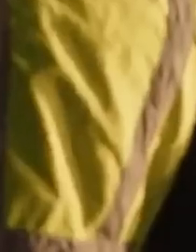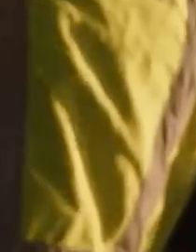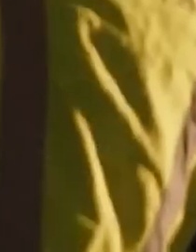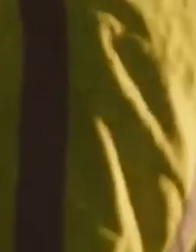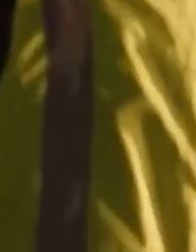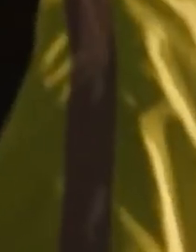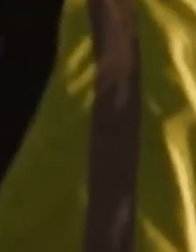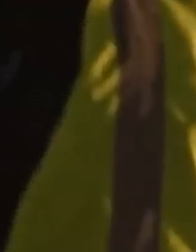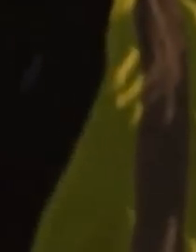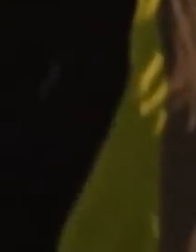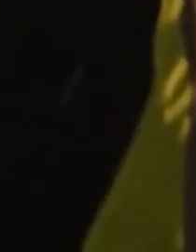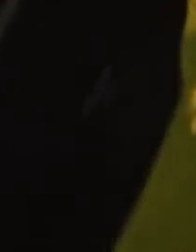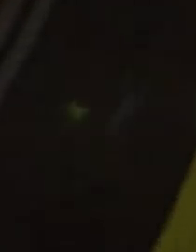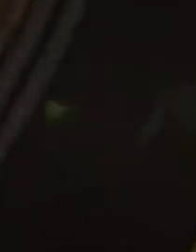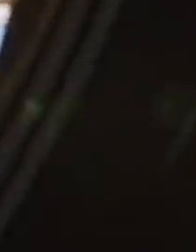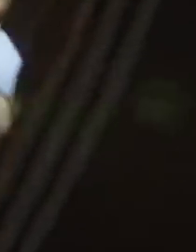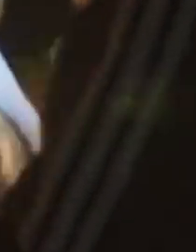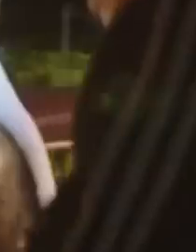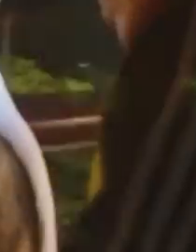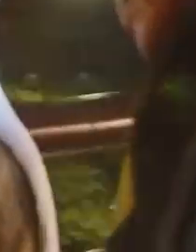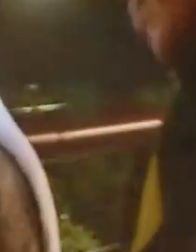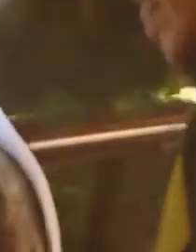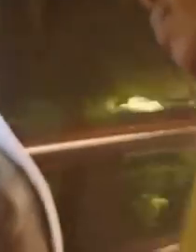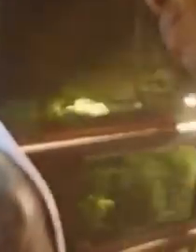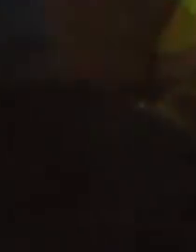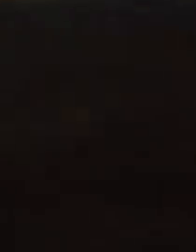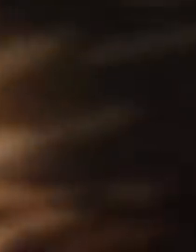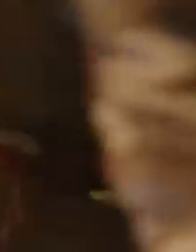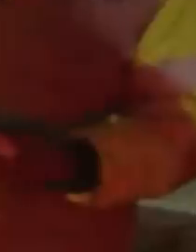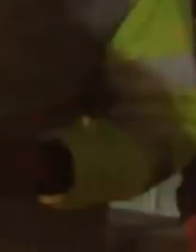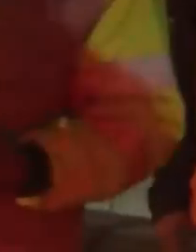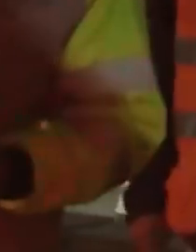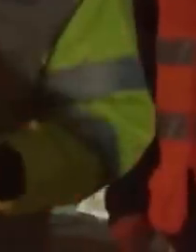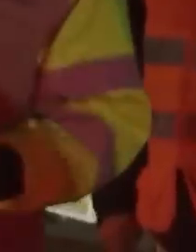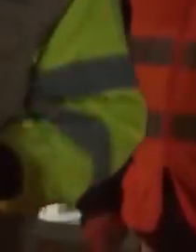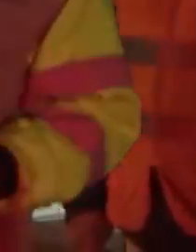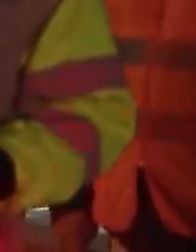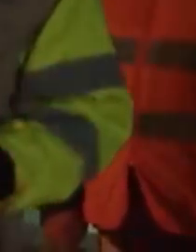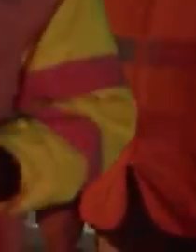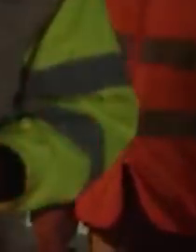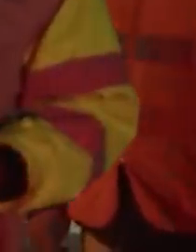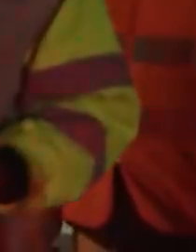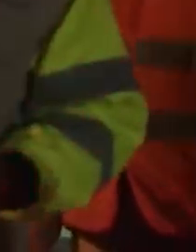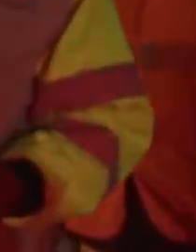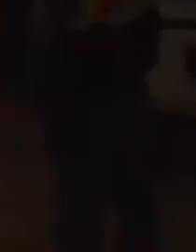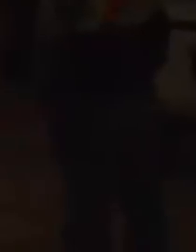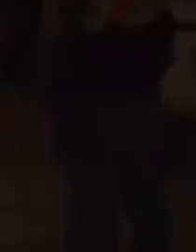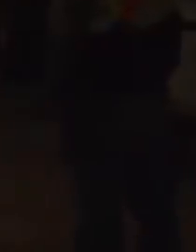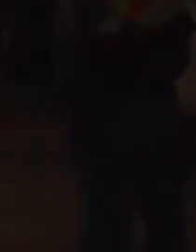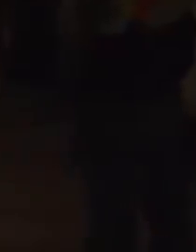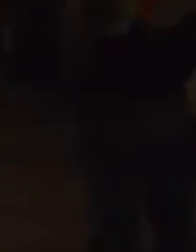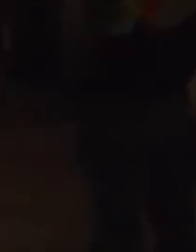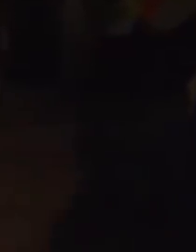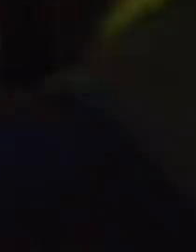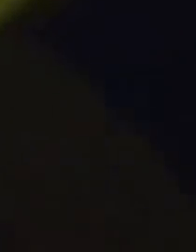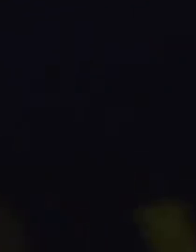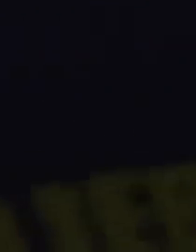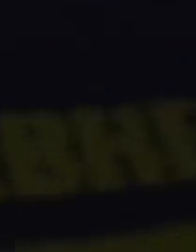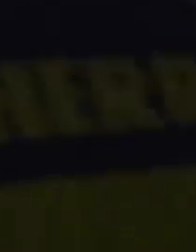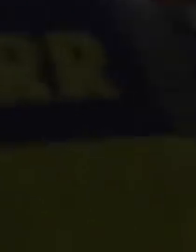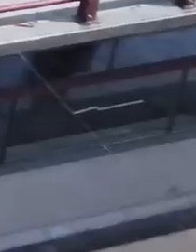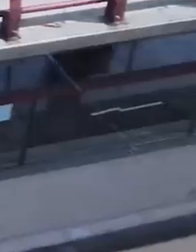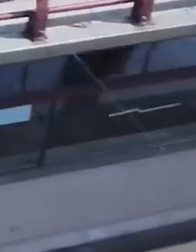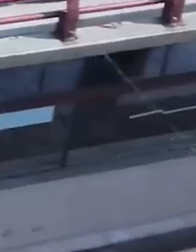calidad. Para asegurar la fortaleza de la obra, se hicieron pruebas de integridad en cada una de las columnas y de carga estática y dinámica en la losa